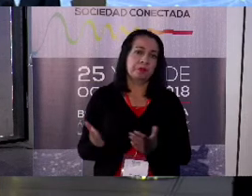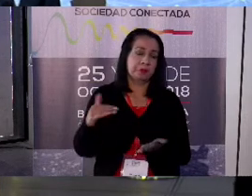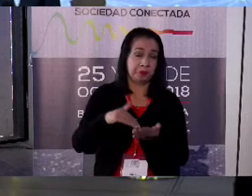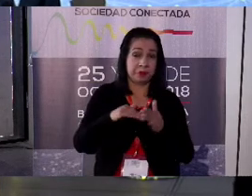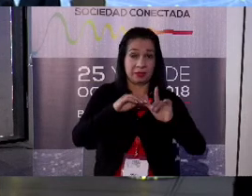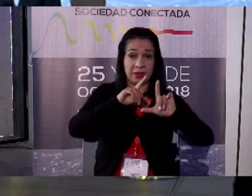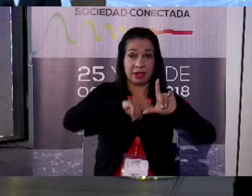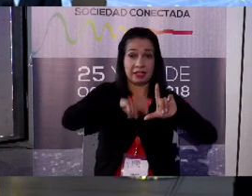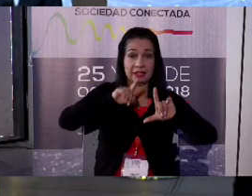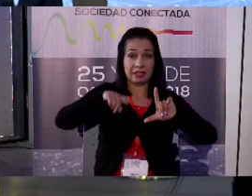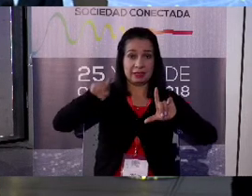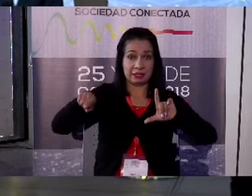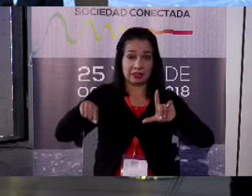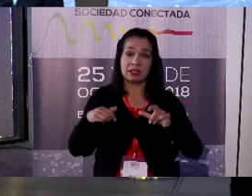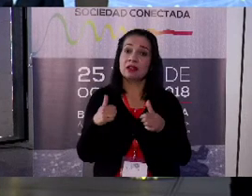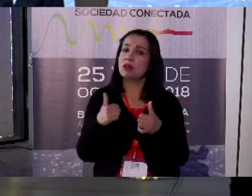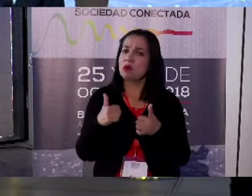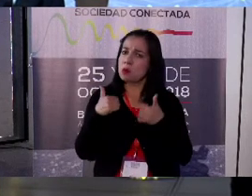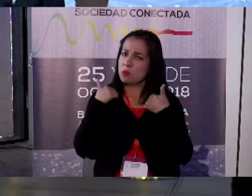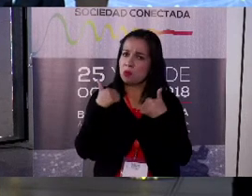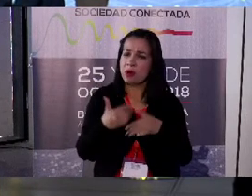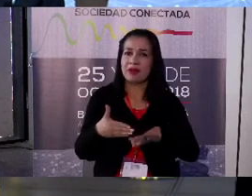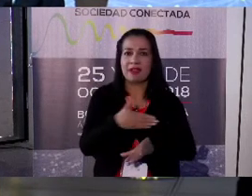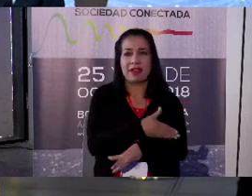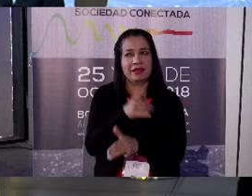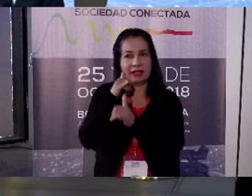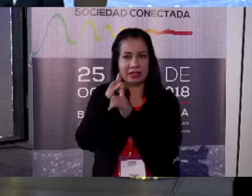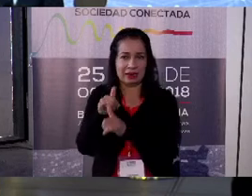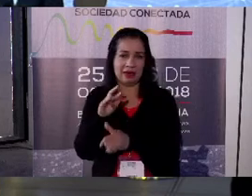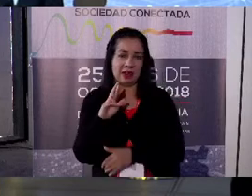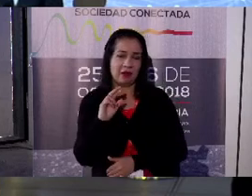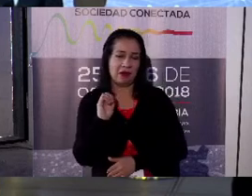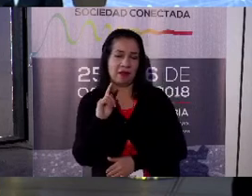e las buenas que mostró Rafael